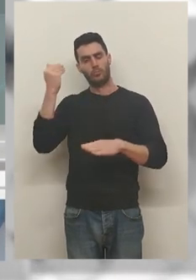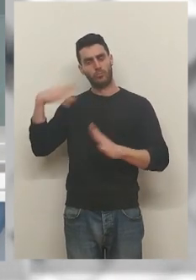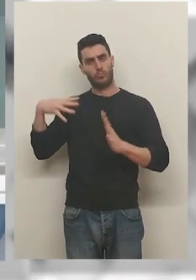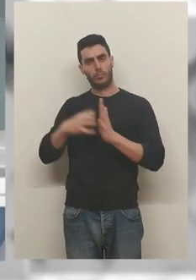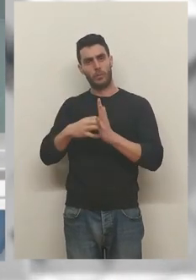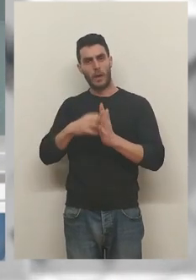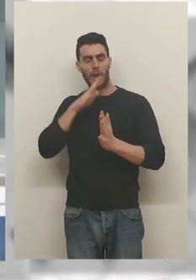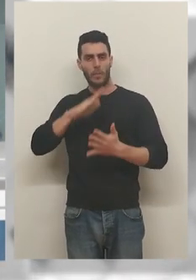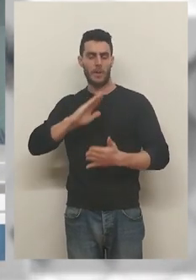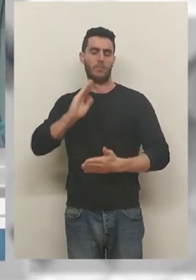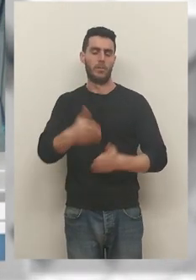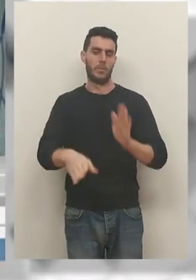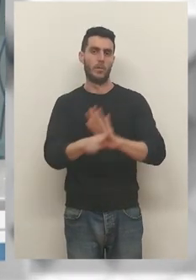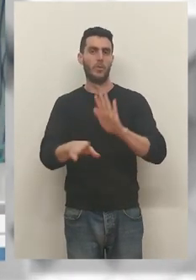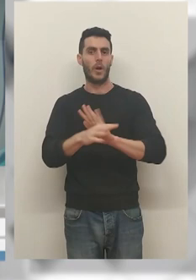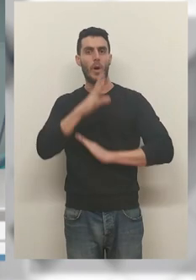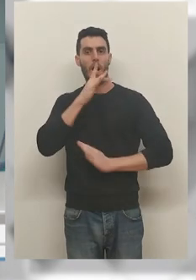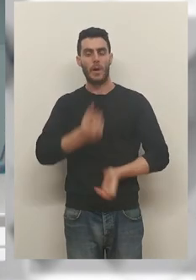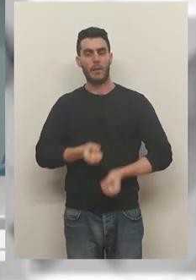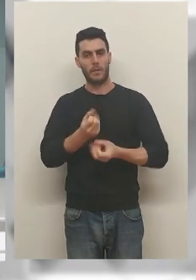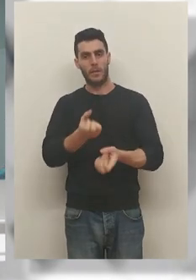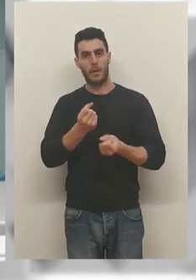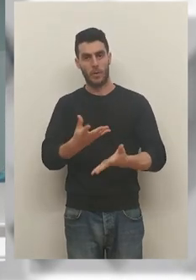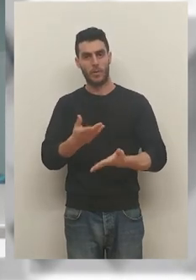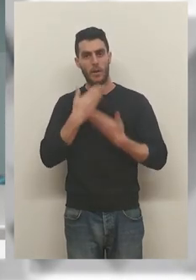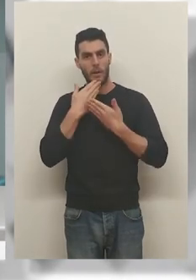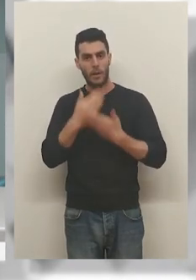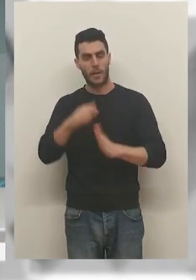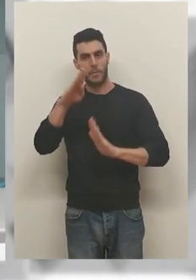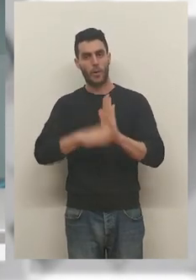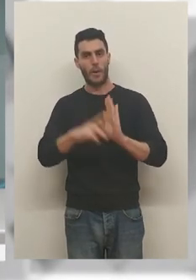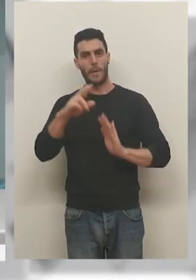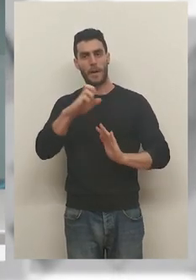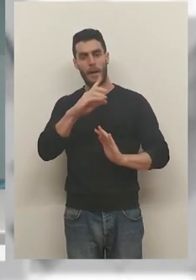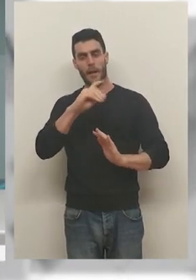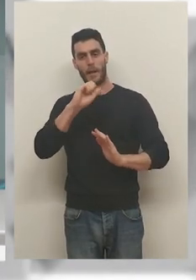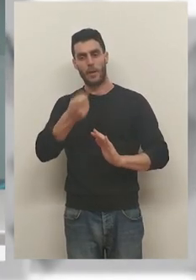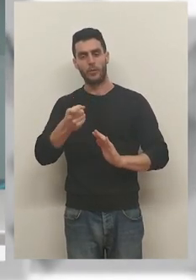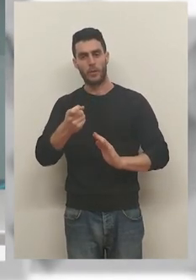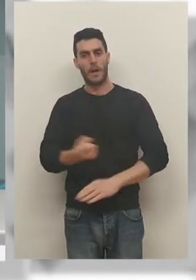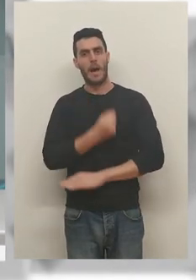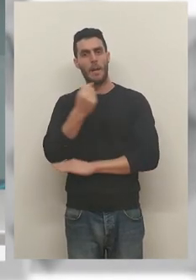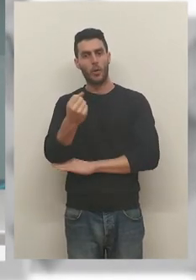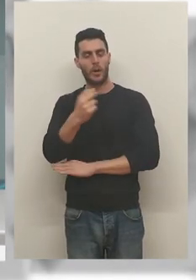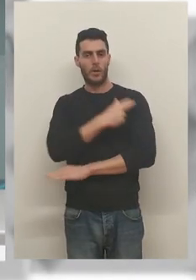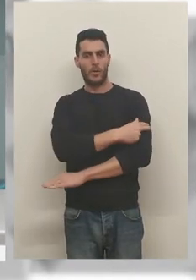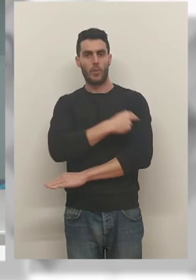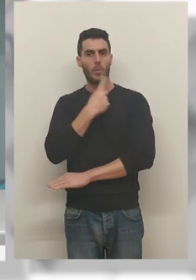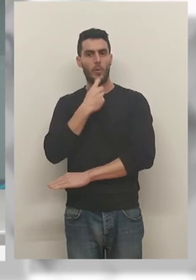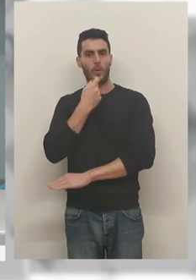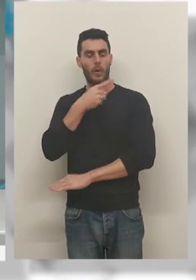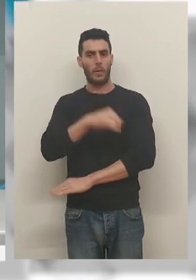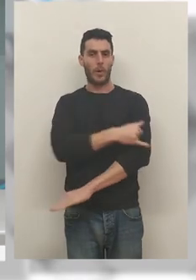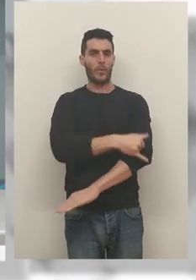de alcohol sigue Sufriendo secuelas y ahora cuenta su testimonio y lo hace a través del programa redox que impulsan Cruz Roja y el gobierno